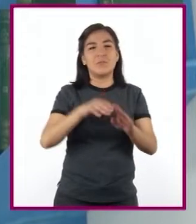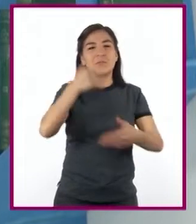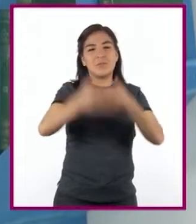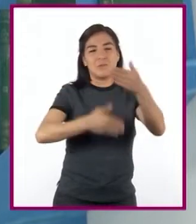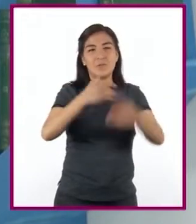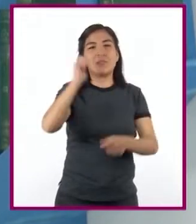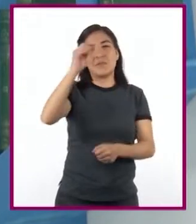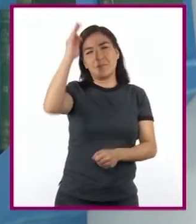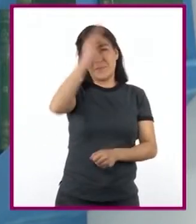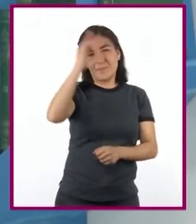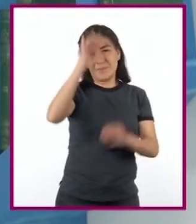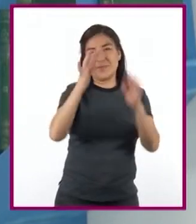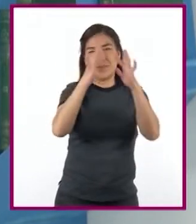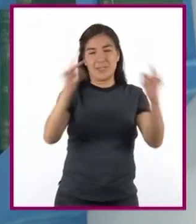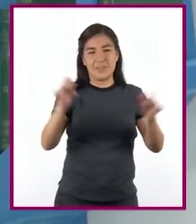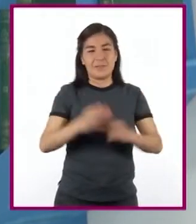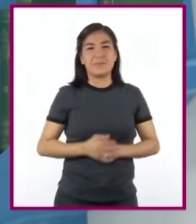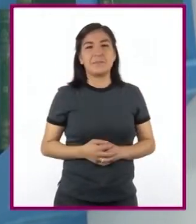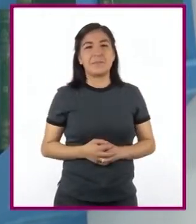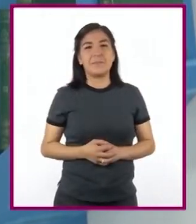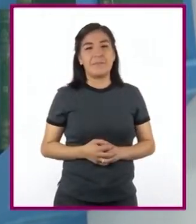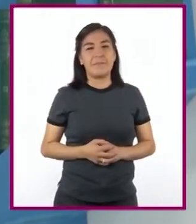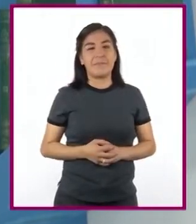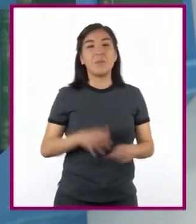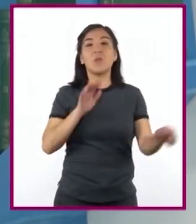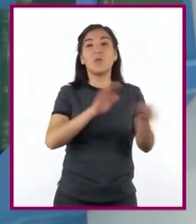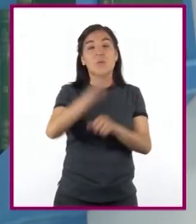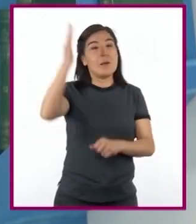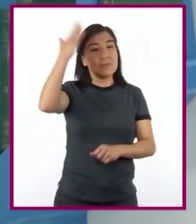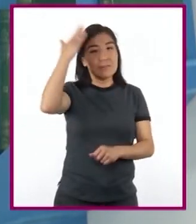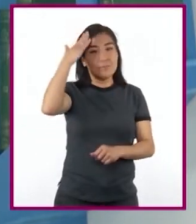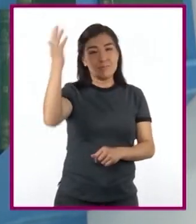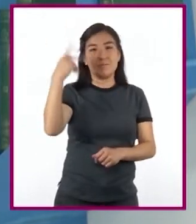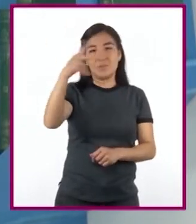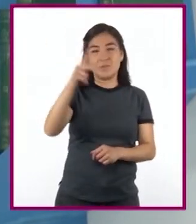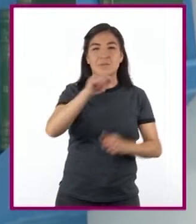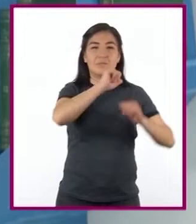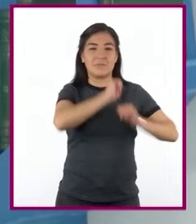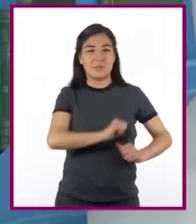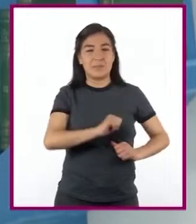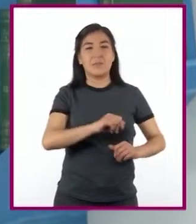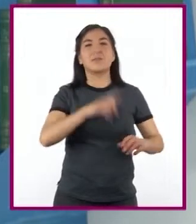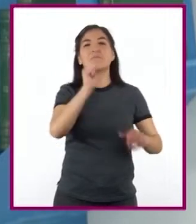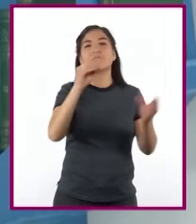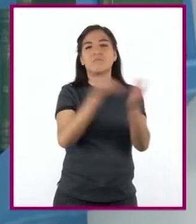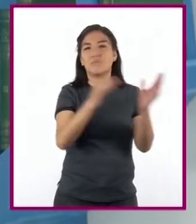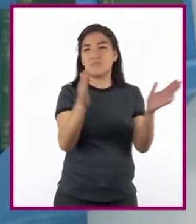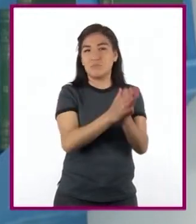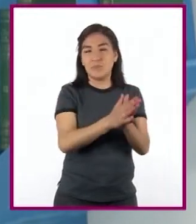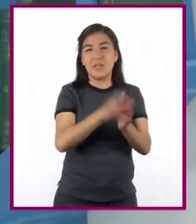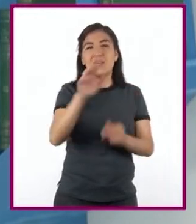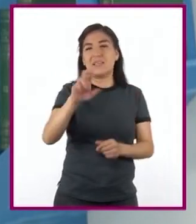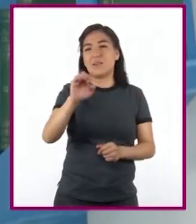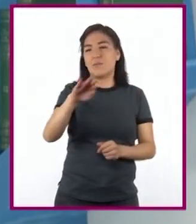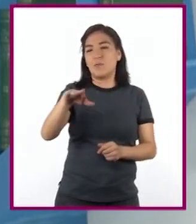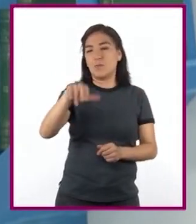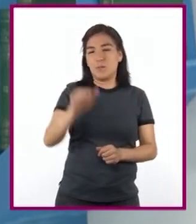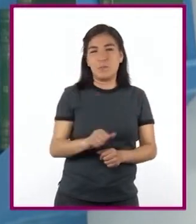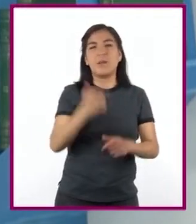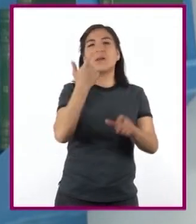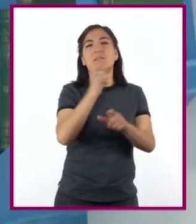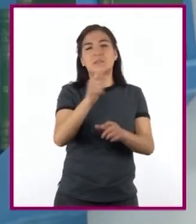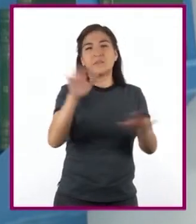por filósofos franceses. Las autoridades intelectuales citadas por reformistas y revolucionarios de